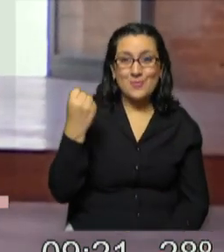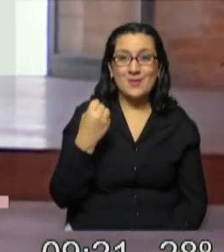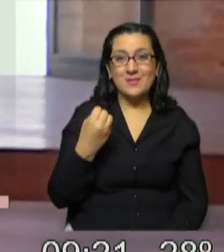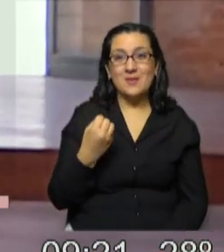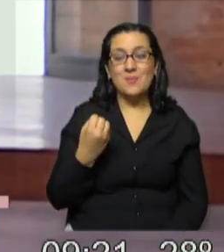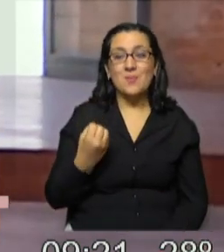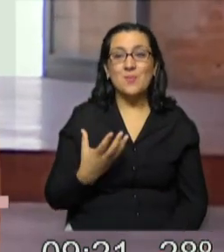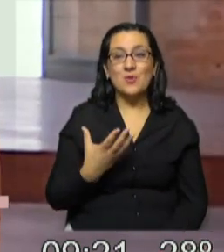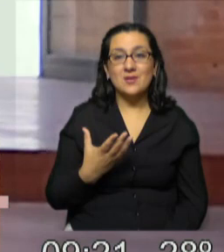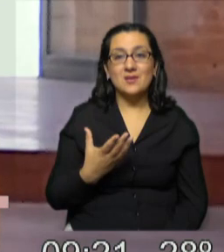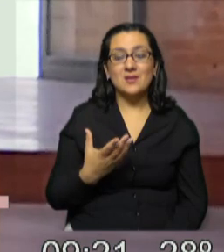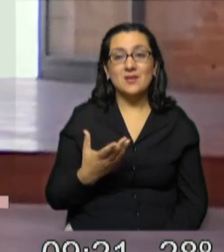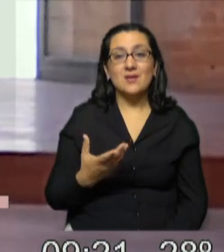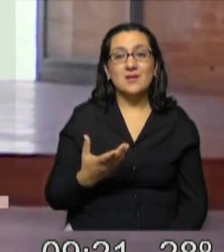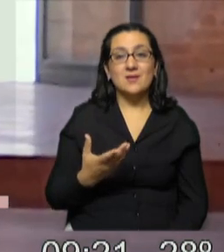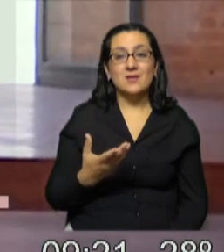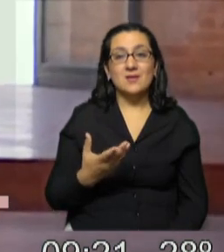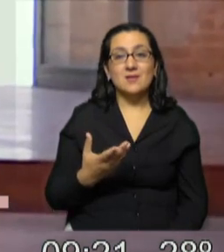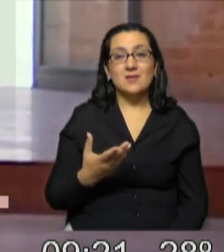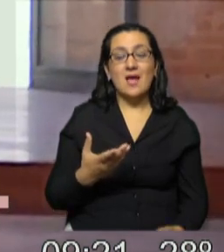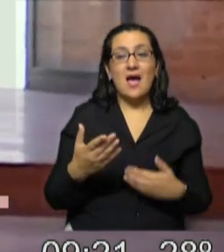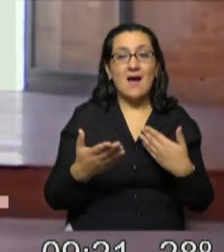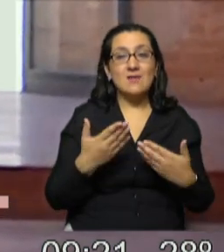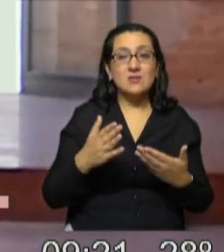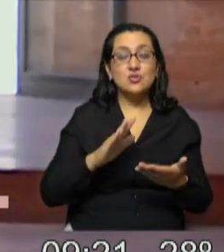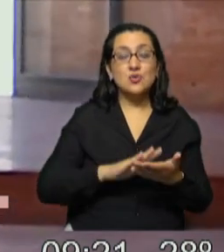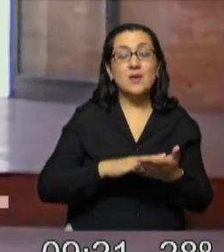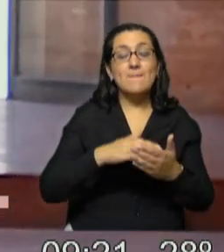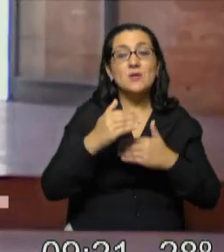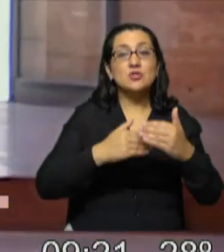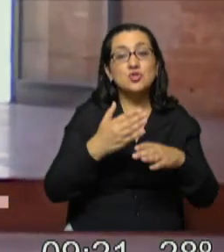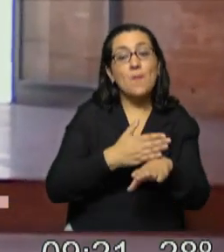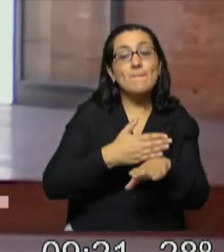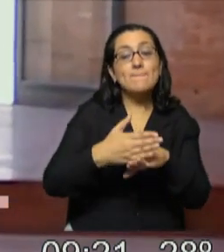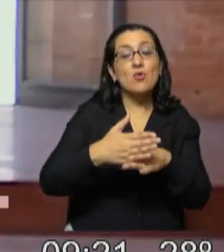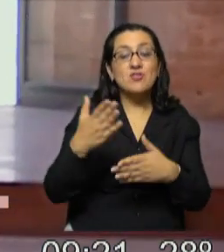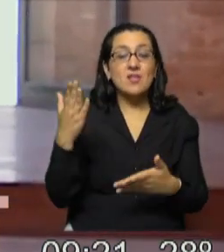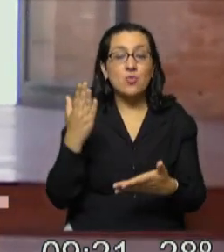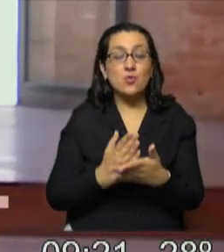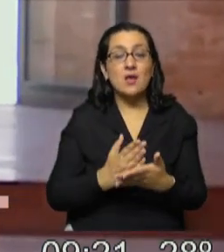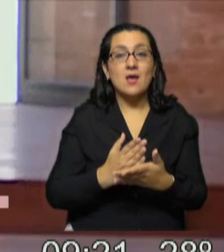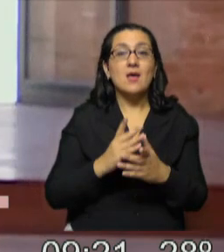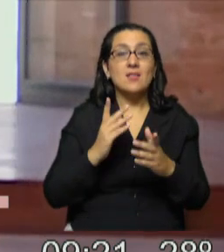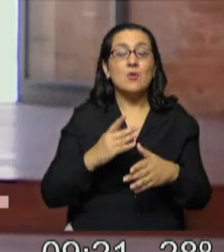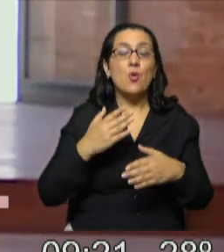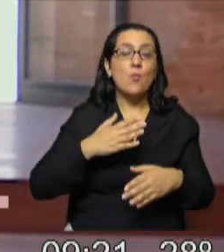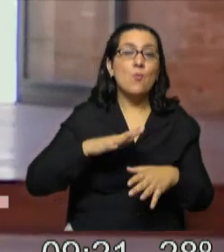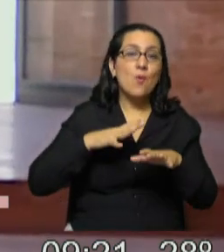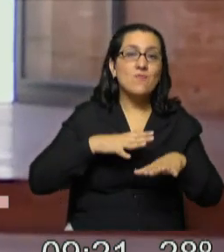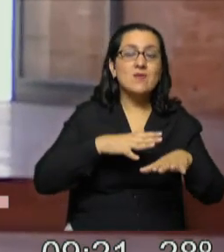se enmarcan de alguna manera en el proceso de la postdictadura y los movimientos sociales, juveniles